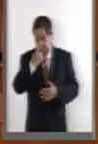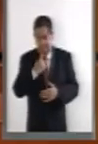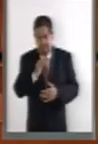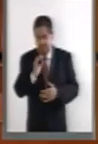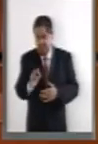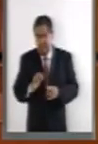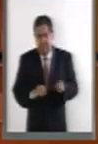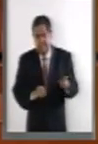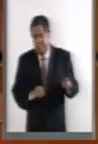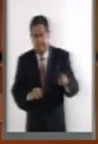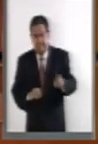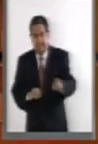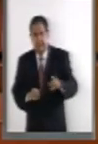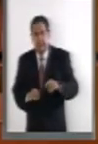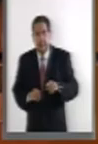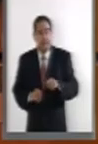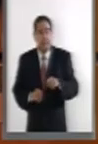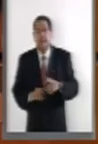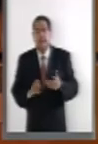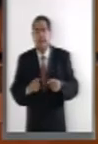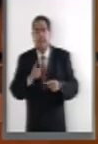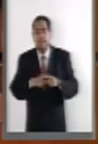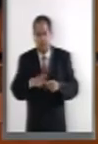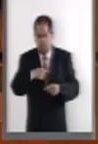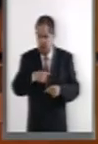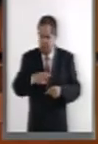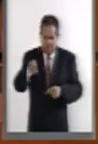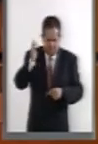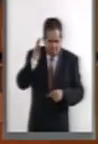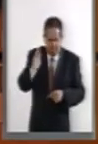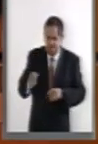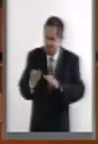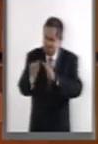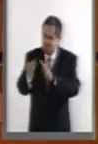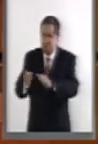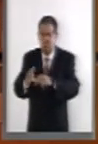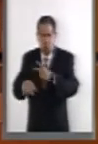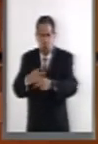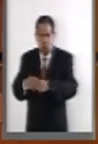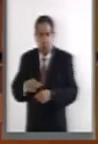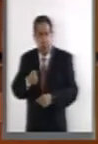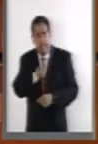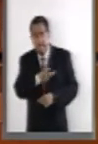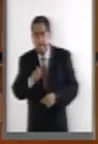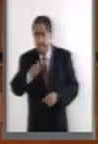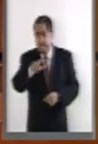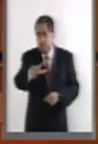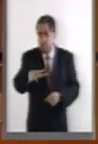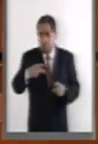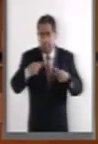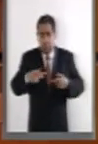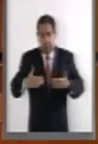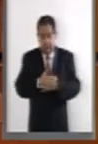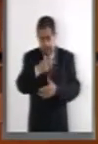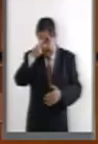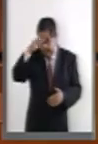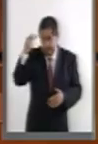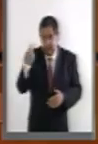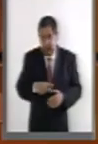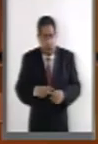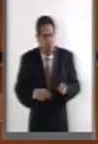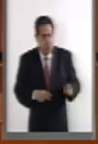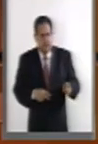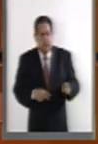que tomaron el toro por los cuernos. 28 mexicanas, 28 mexicanos, que